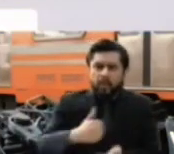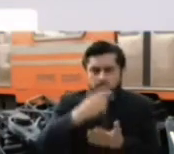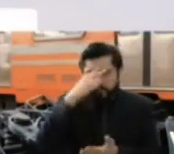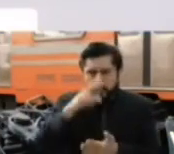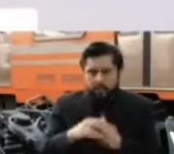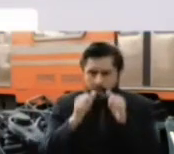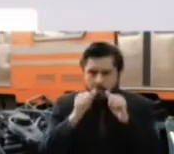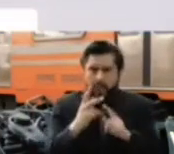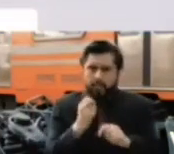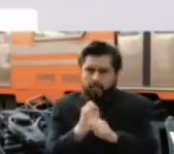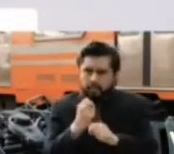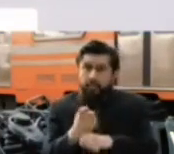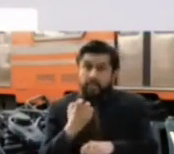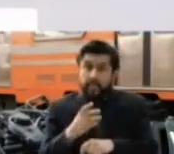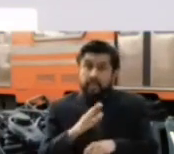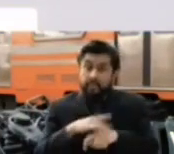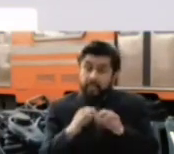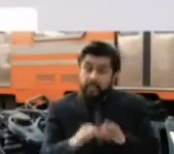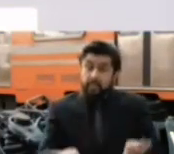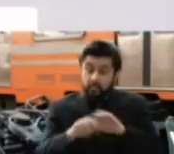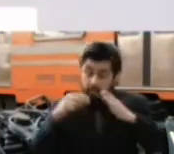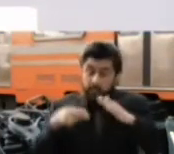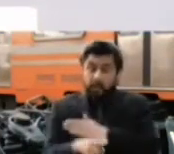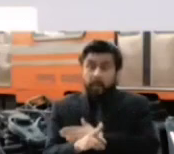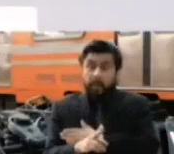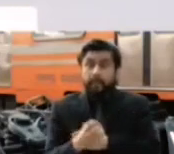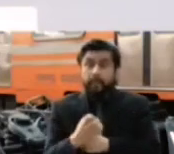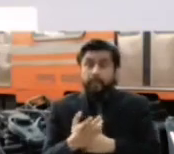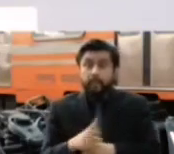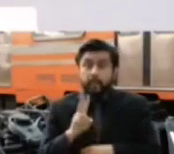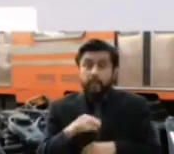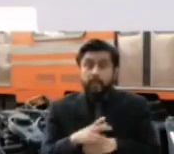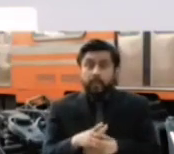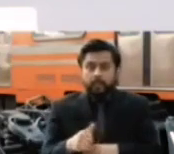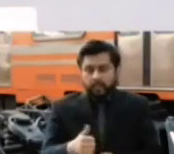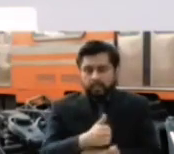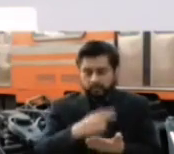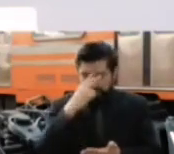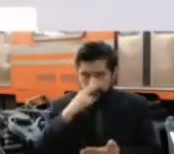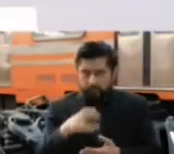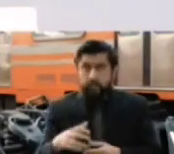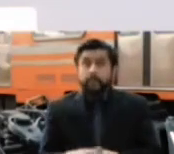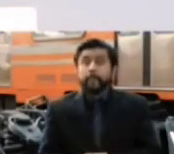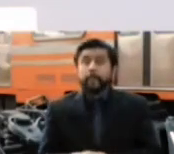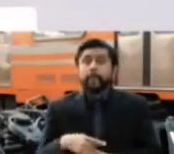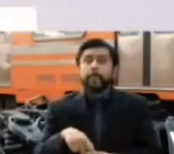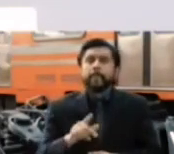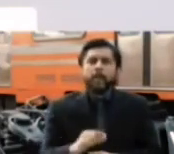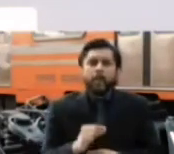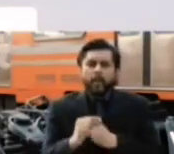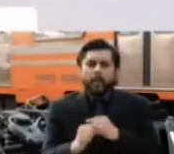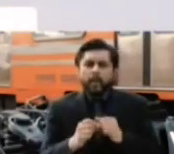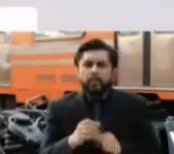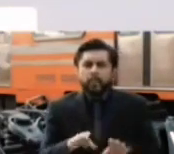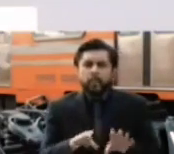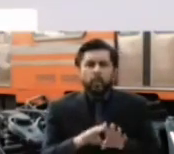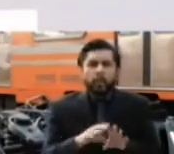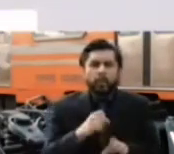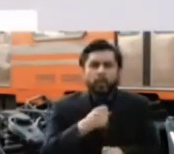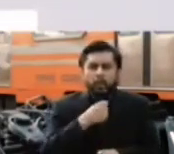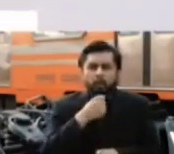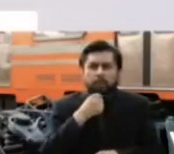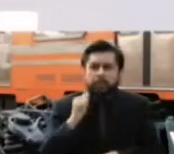del transporte de pasajeros, el transporte público de pasajeros de la ciudad, pues se iba envejeciendo y dejaba de